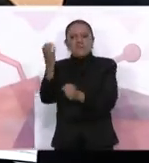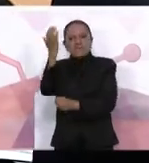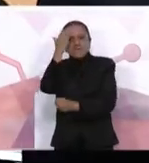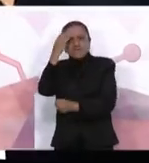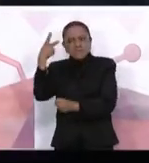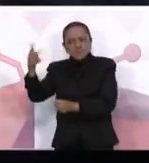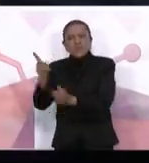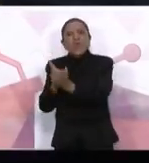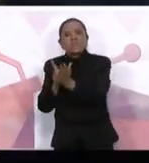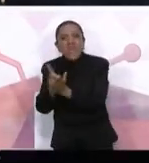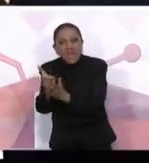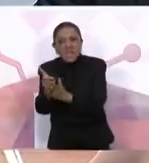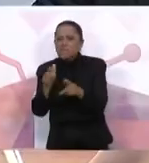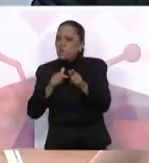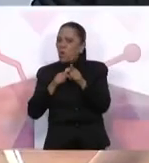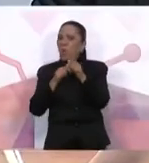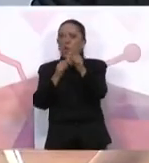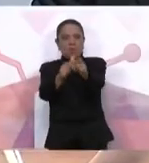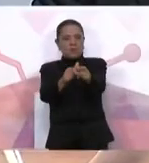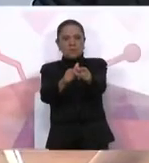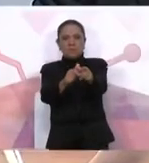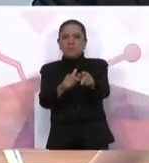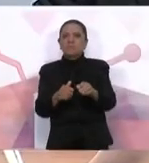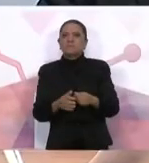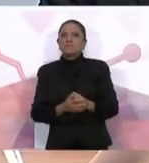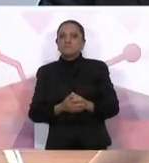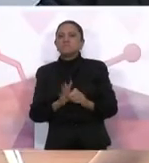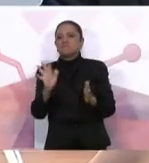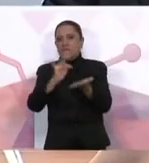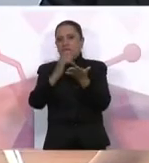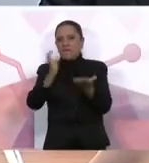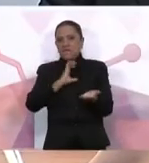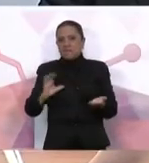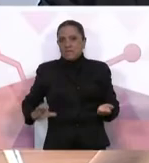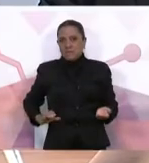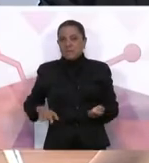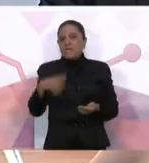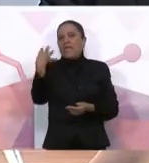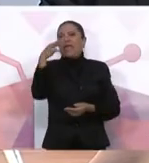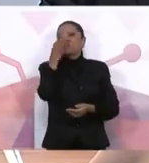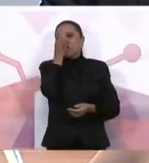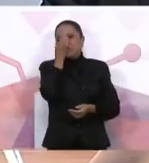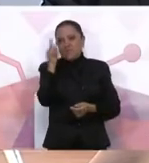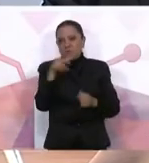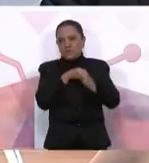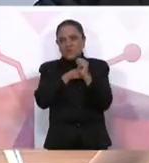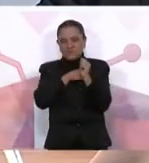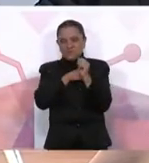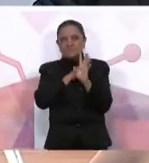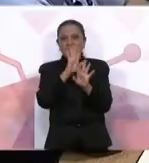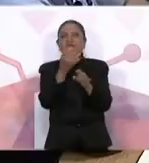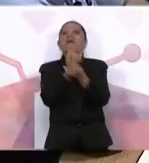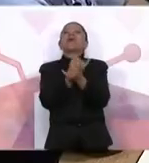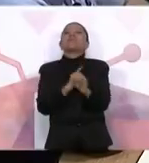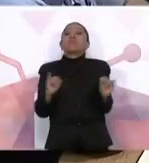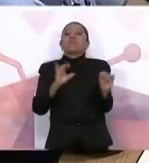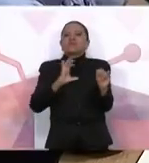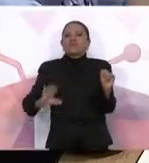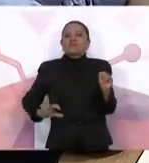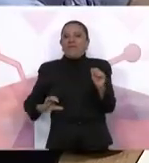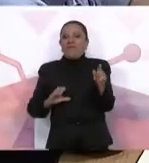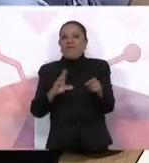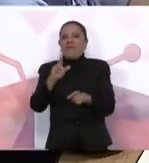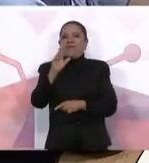permanente gracias candidato le van a crear todavía 14 segundos amos con el candidato independiente fidel demédicis adelante y